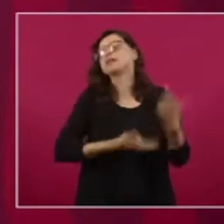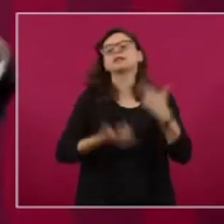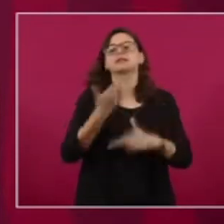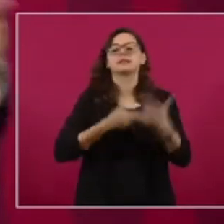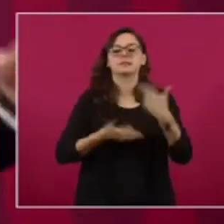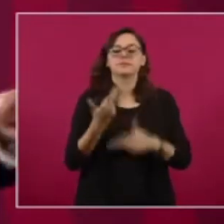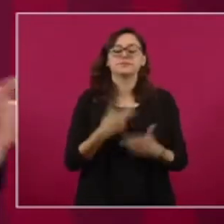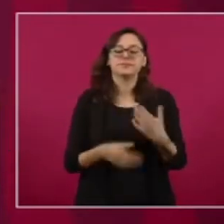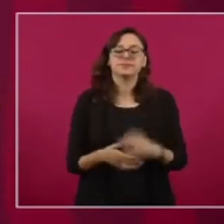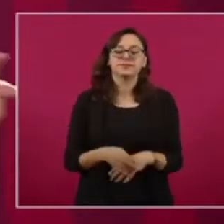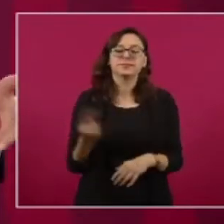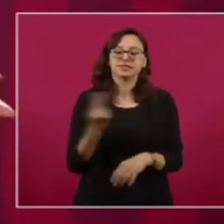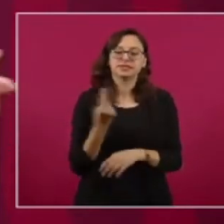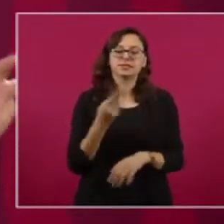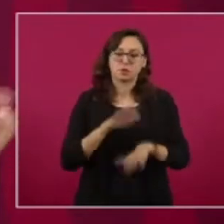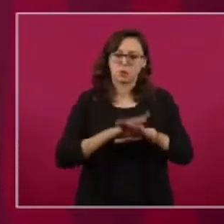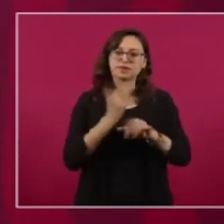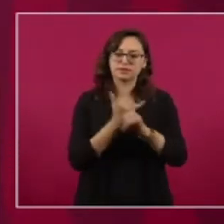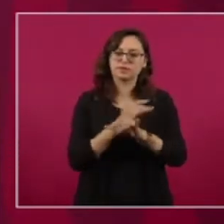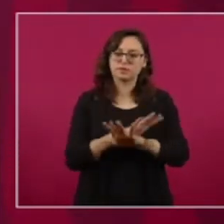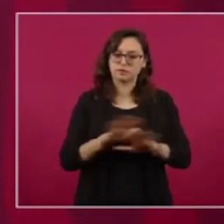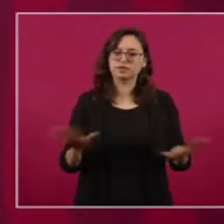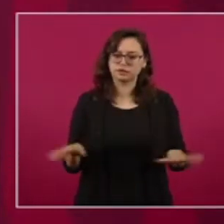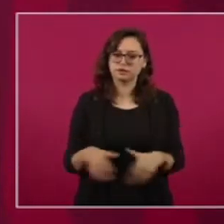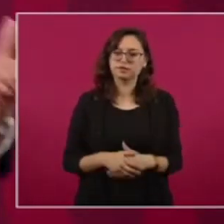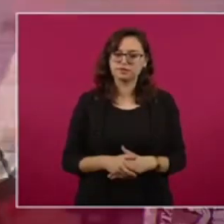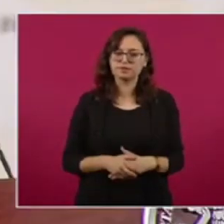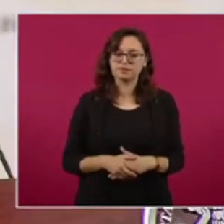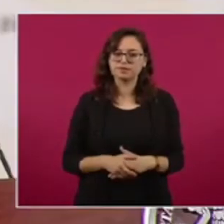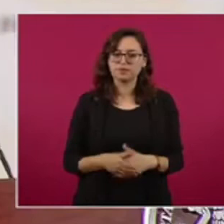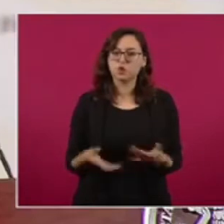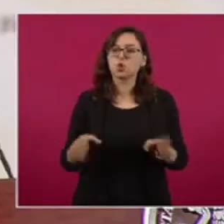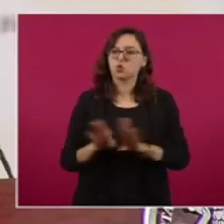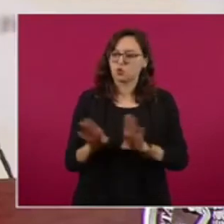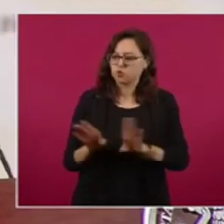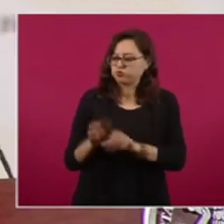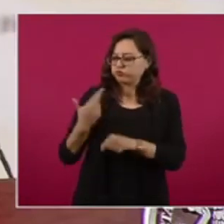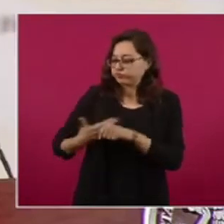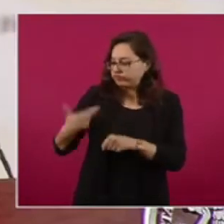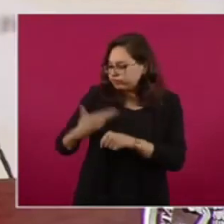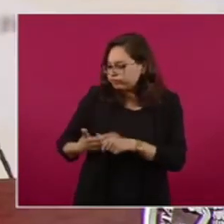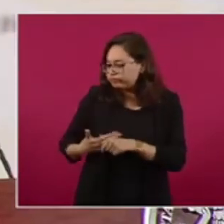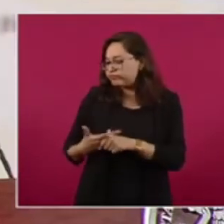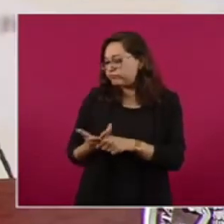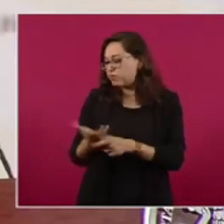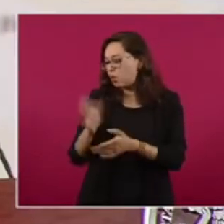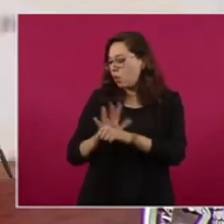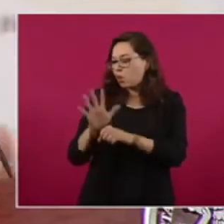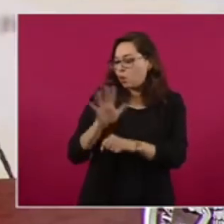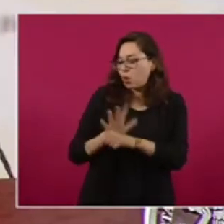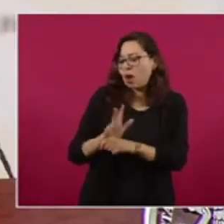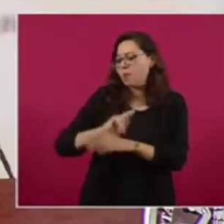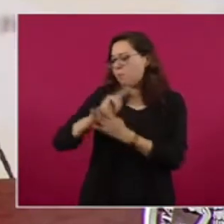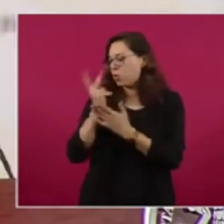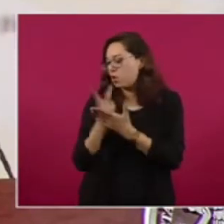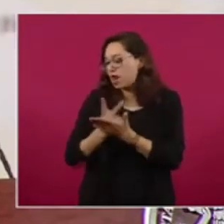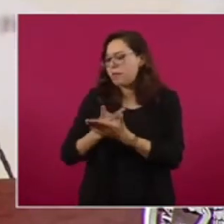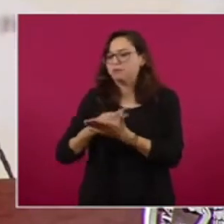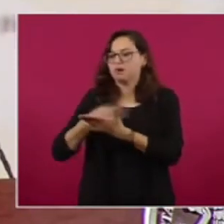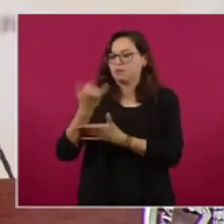necesita información. Sí. ¿Sí? Uh-huh. De qué facilidades hay, de qué podrían